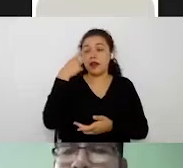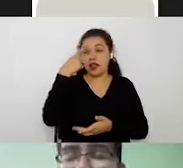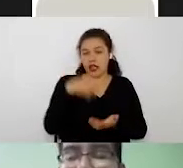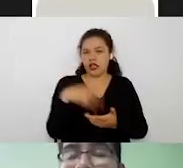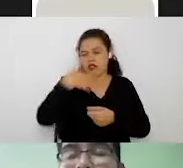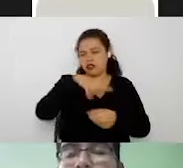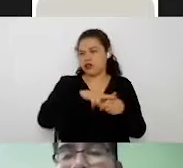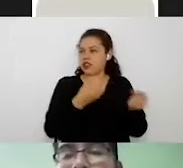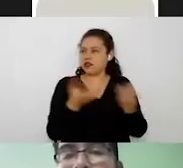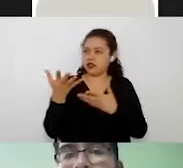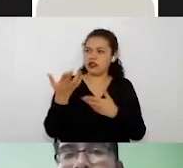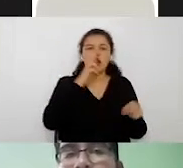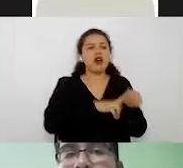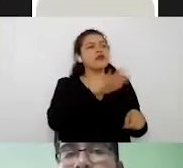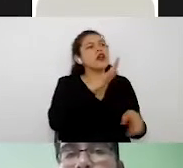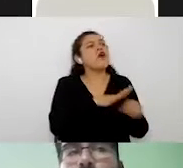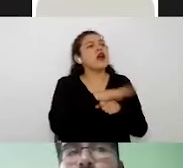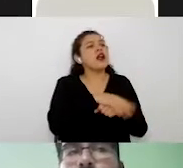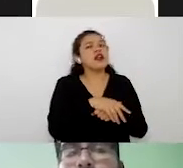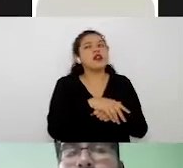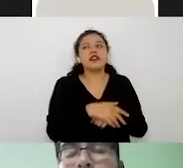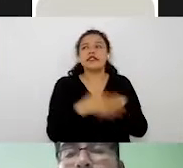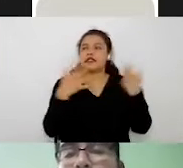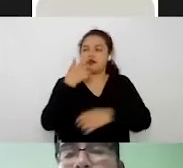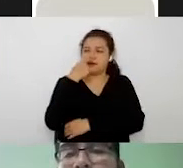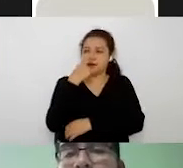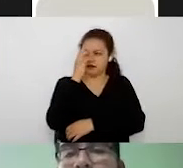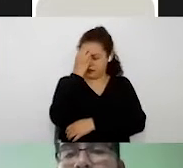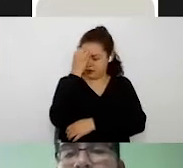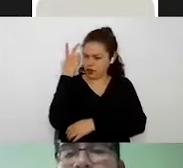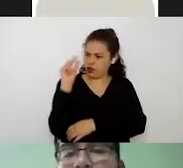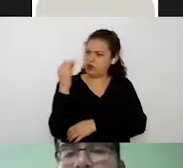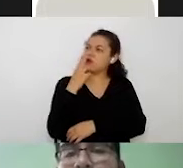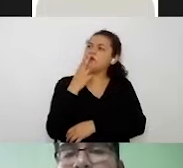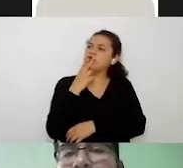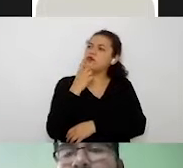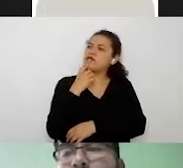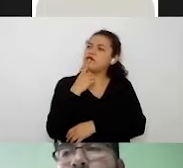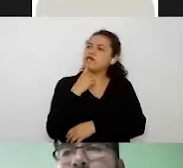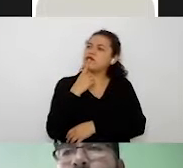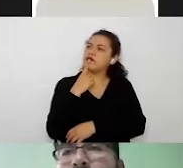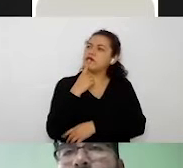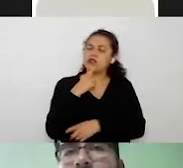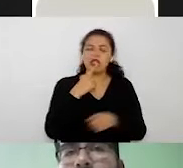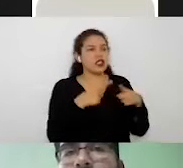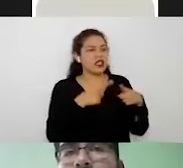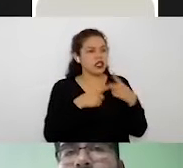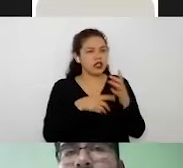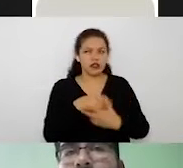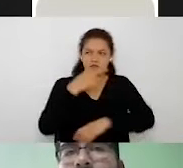hospital y que nos digan, ¿a qué hospital? Y digamos, uy, pues no me acuerdo. ¿Y quién se lo llevó? No,